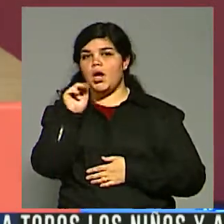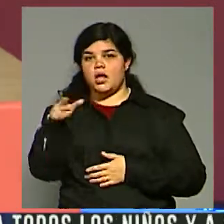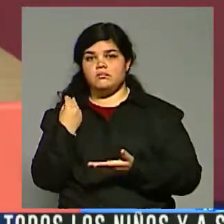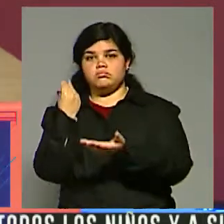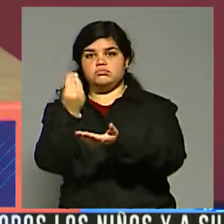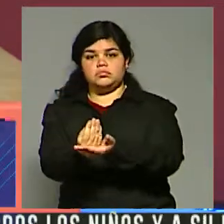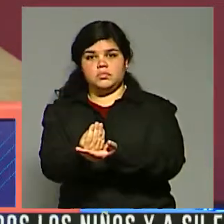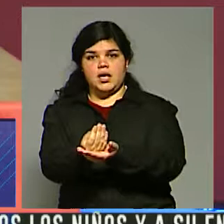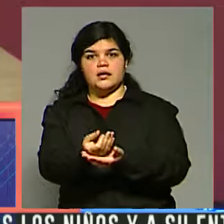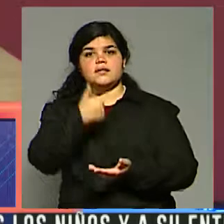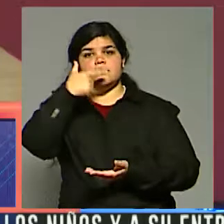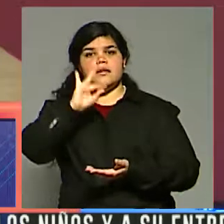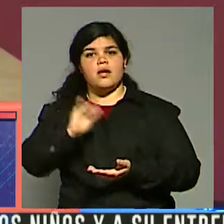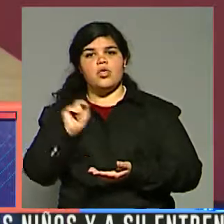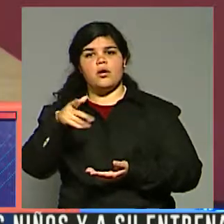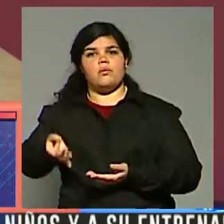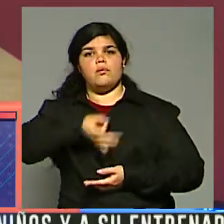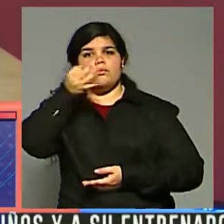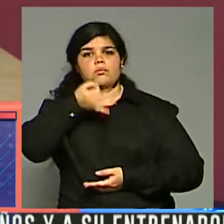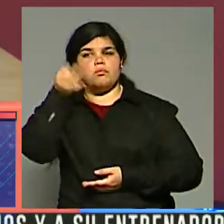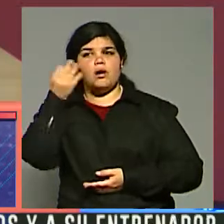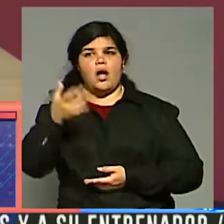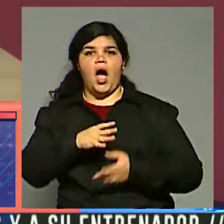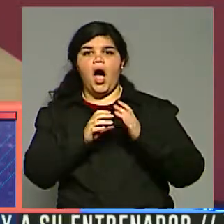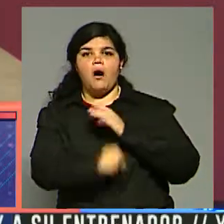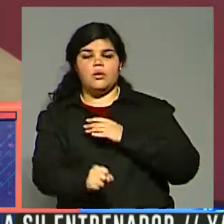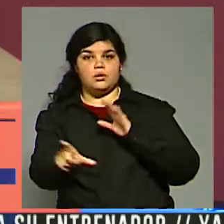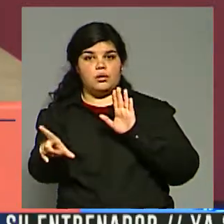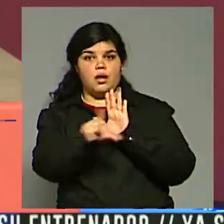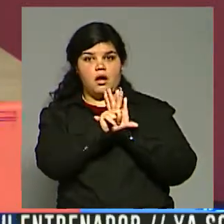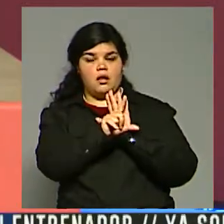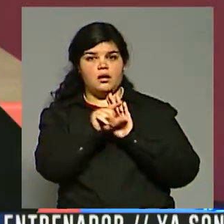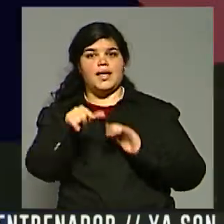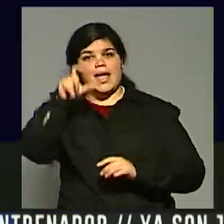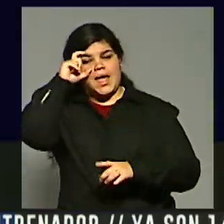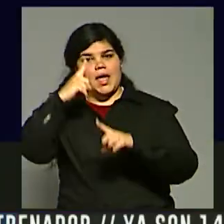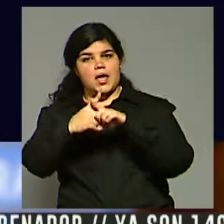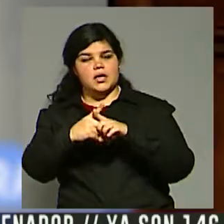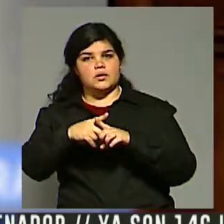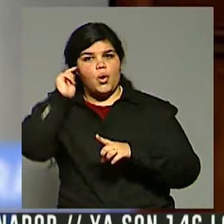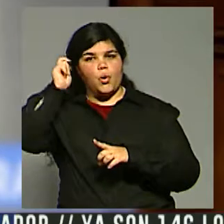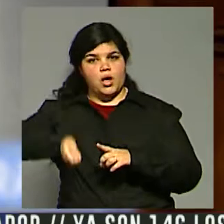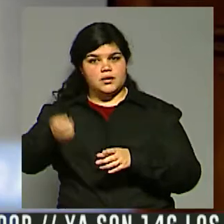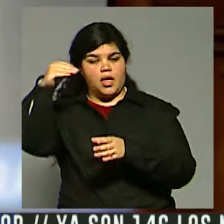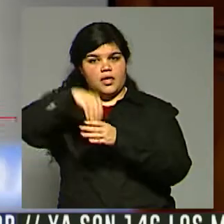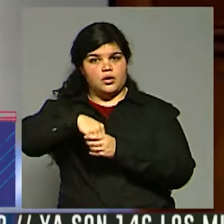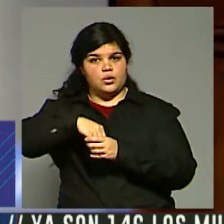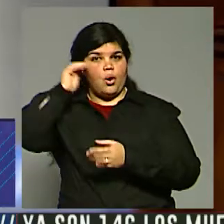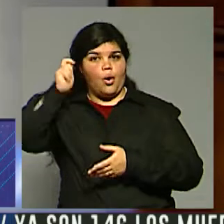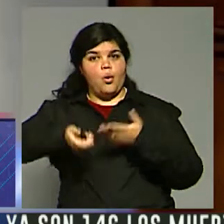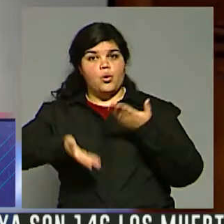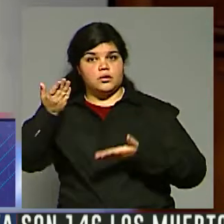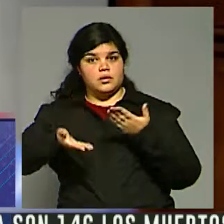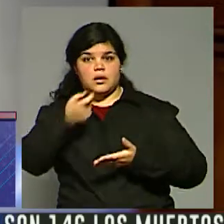el Senado referido al aborto legal. Sí, la ex miembro de la Corte Suprema de Justicia de Mendoza, Kemelmacher, se acercó